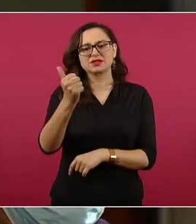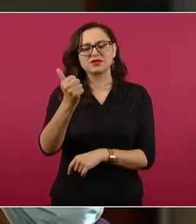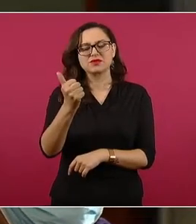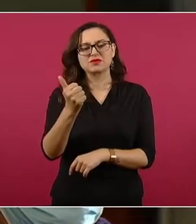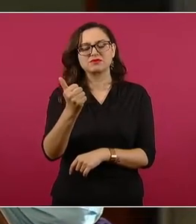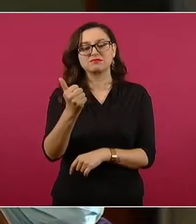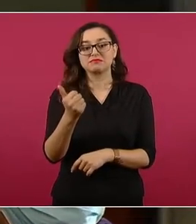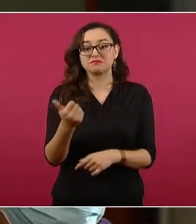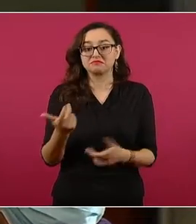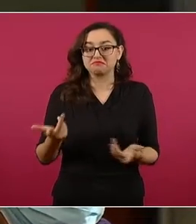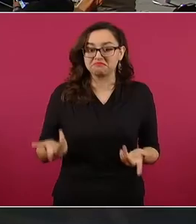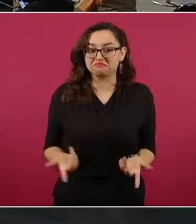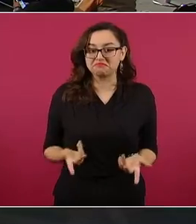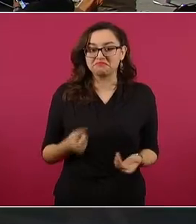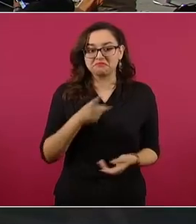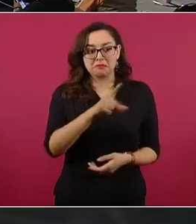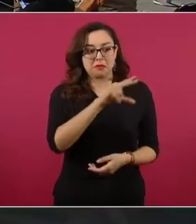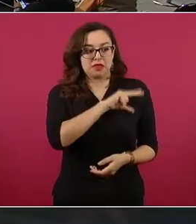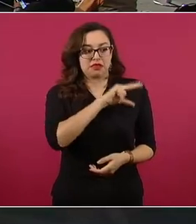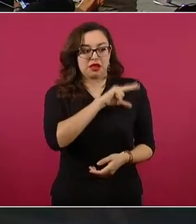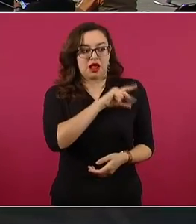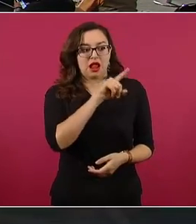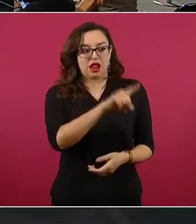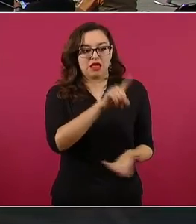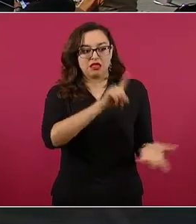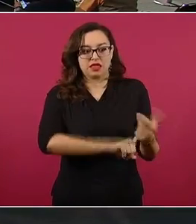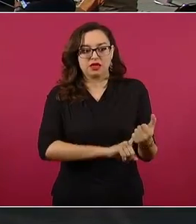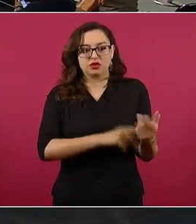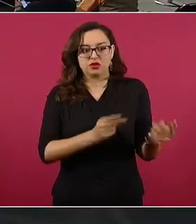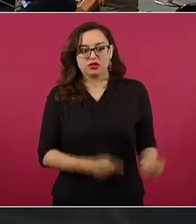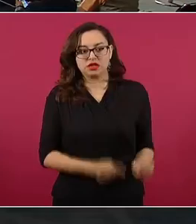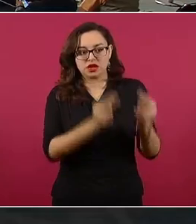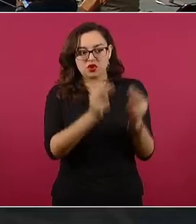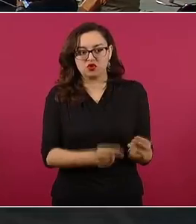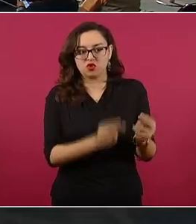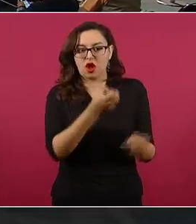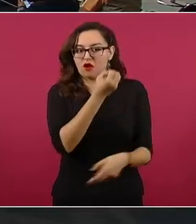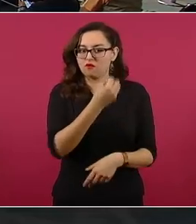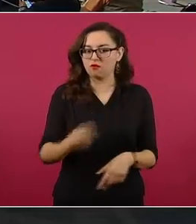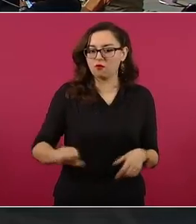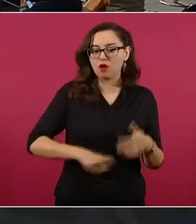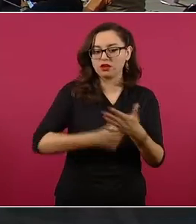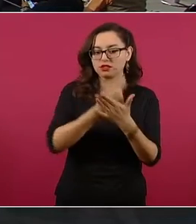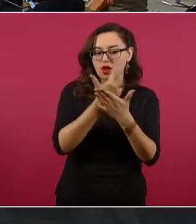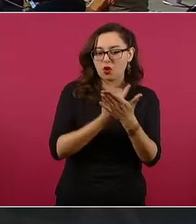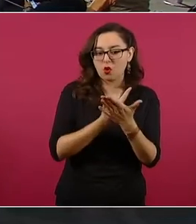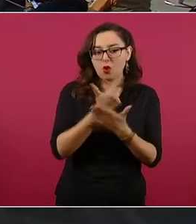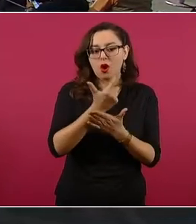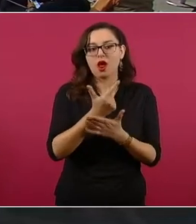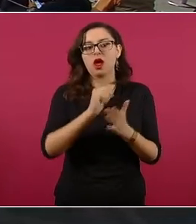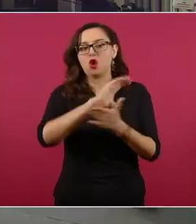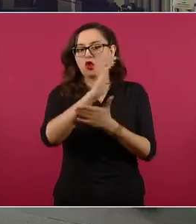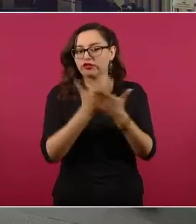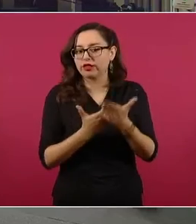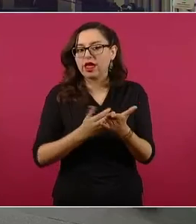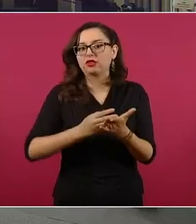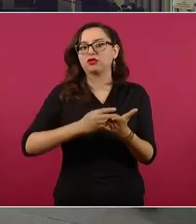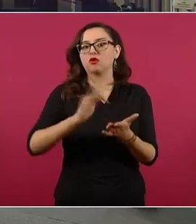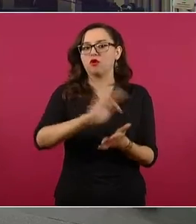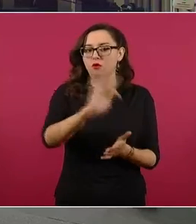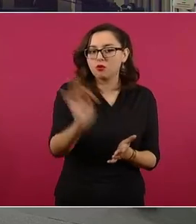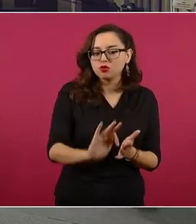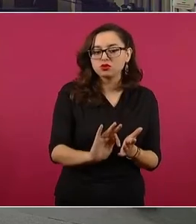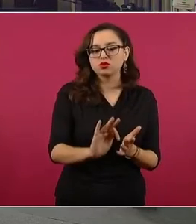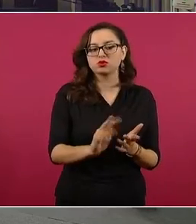para obligar a informar a los privados de su margen comercial o la política de descuentos, sus contratos de